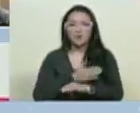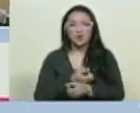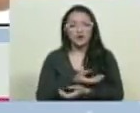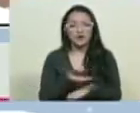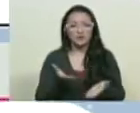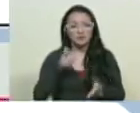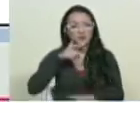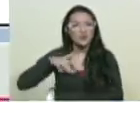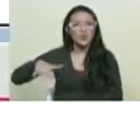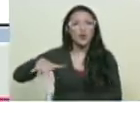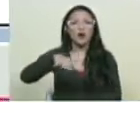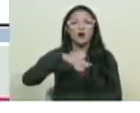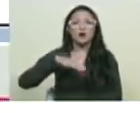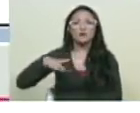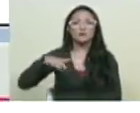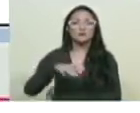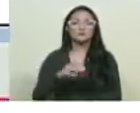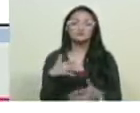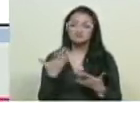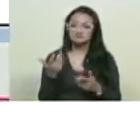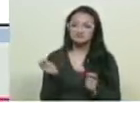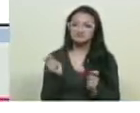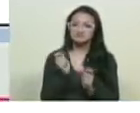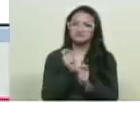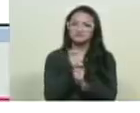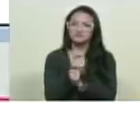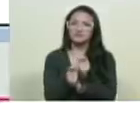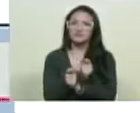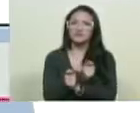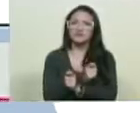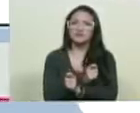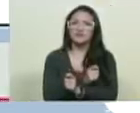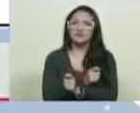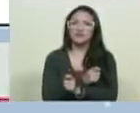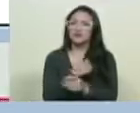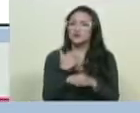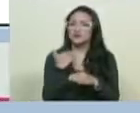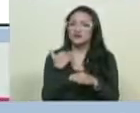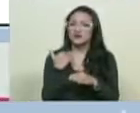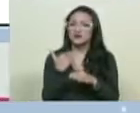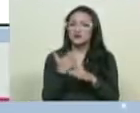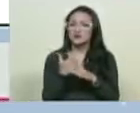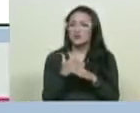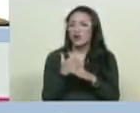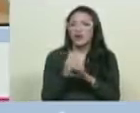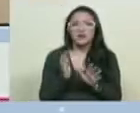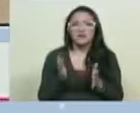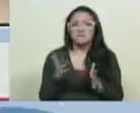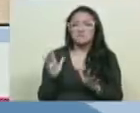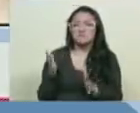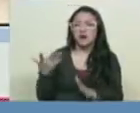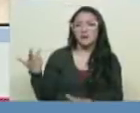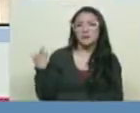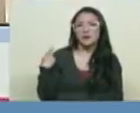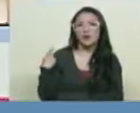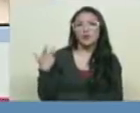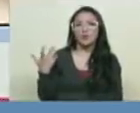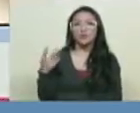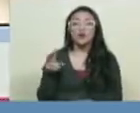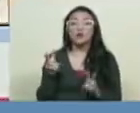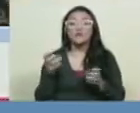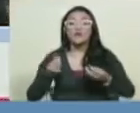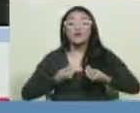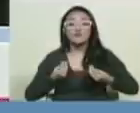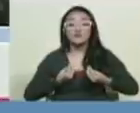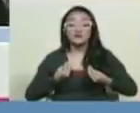va de alguna manera transformando como una especie de vacuna, de nueva vida del Estado